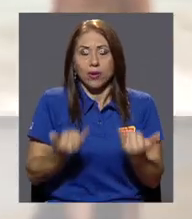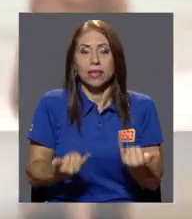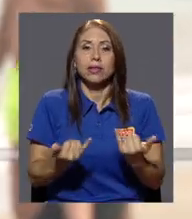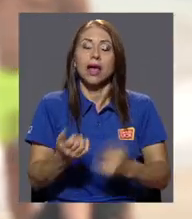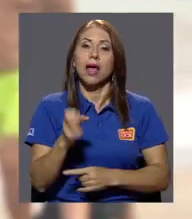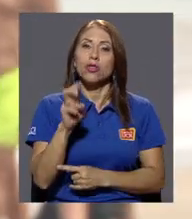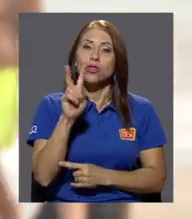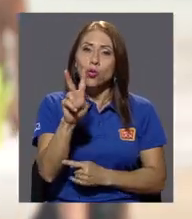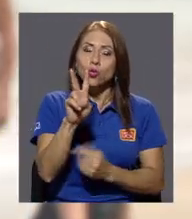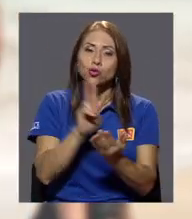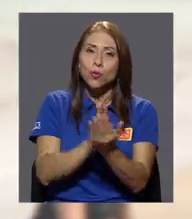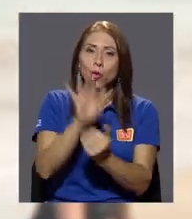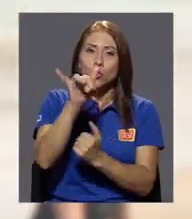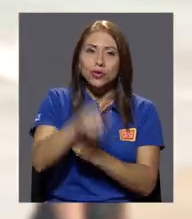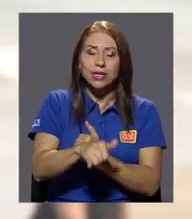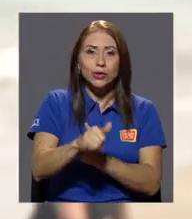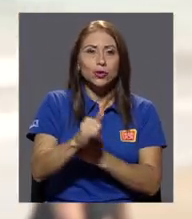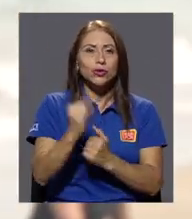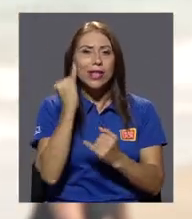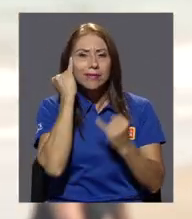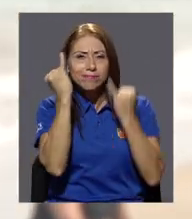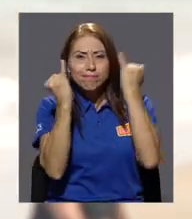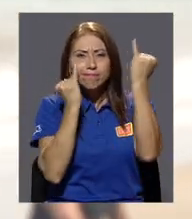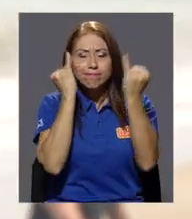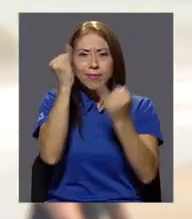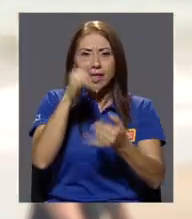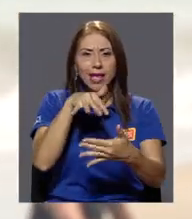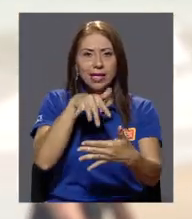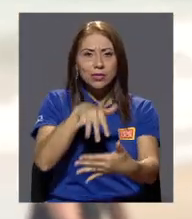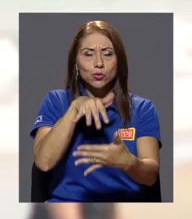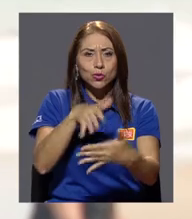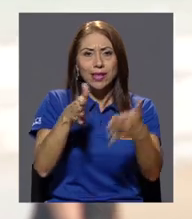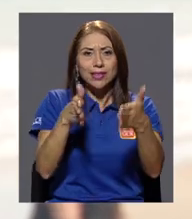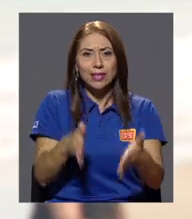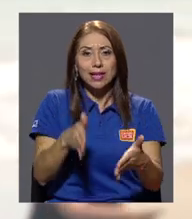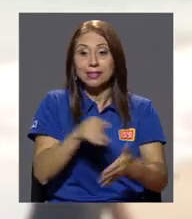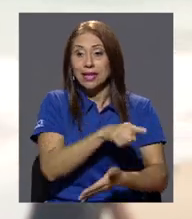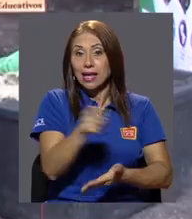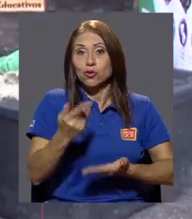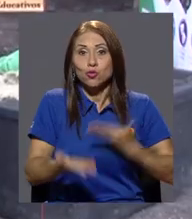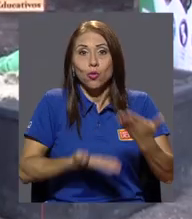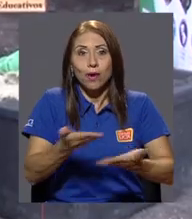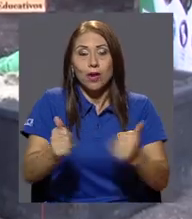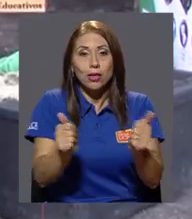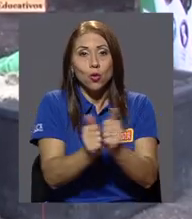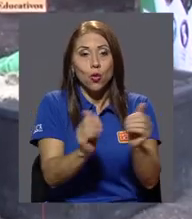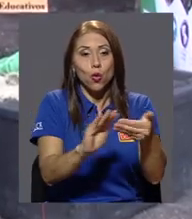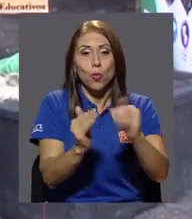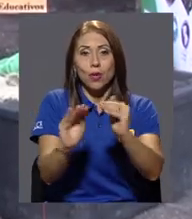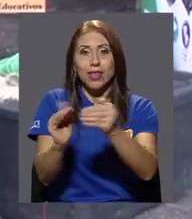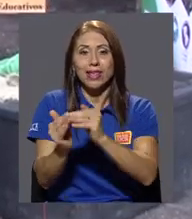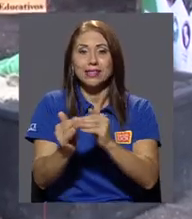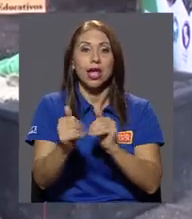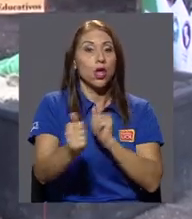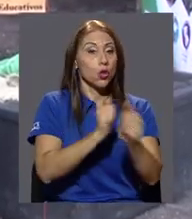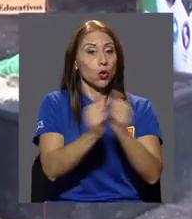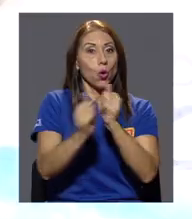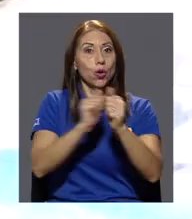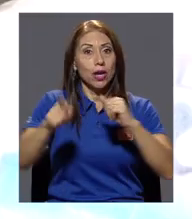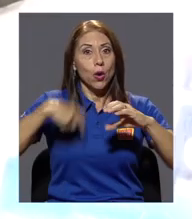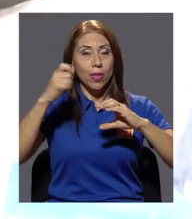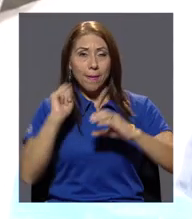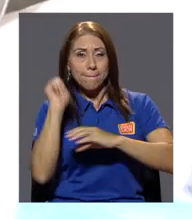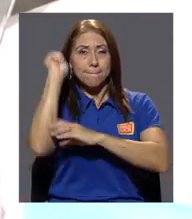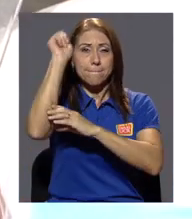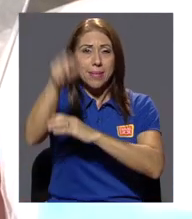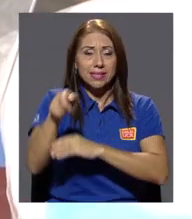dos proyectos de iniciativas estudiantiles que están colaborando con las comunidades locales. El torneo de pesca del